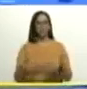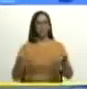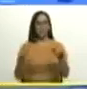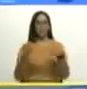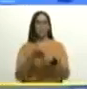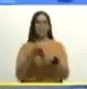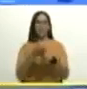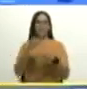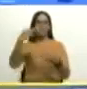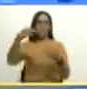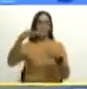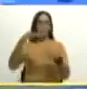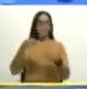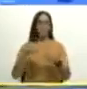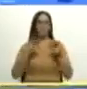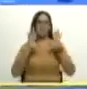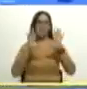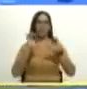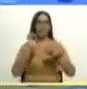madera y papel,